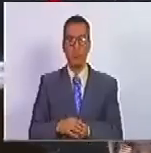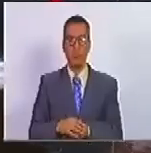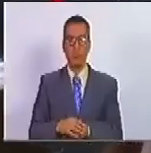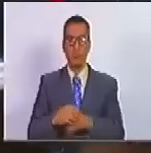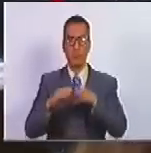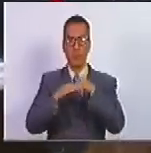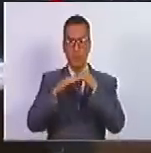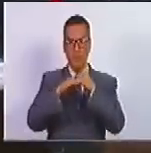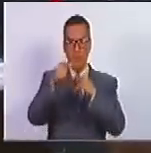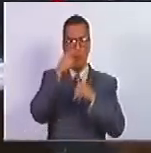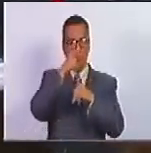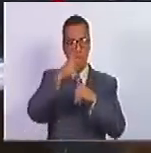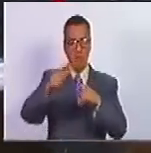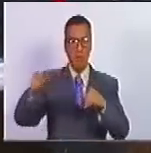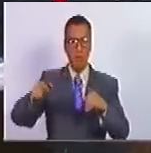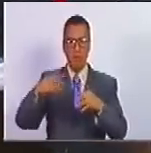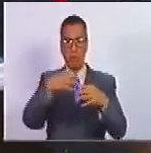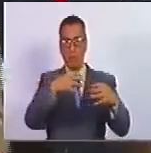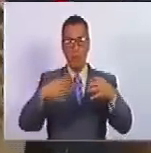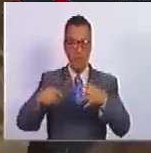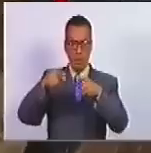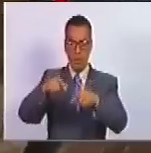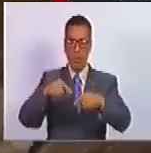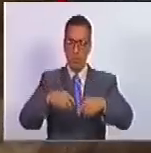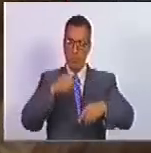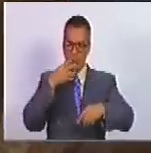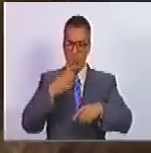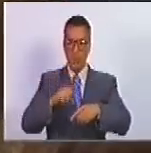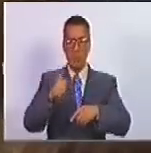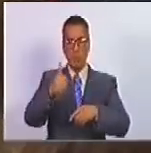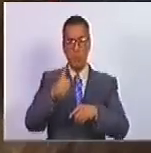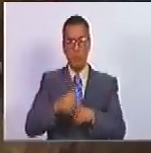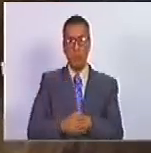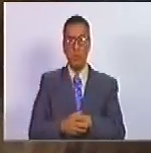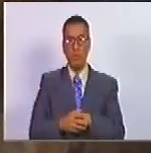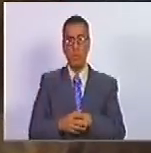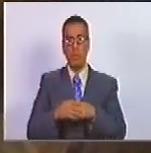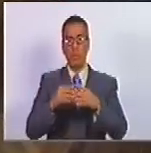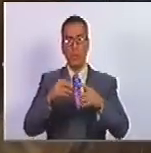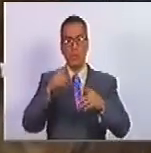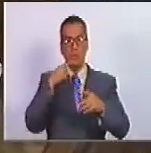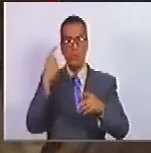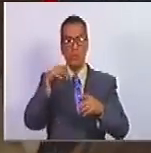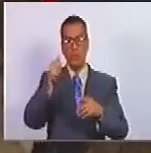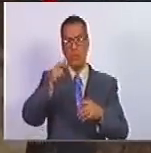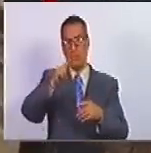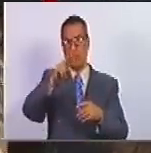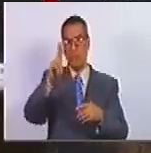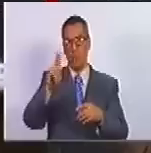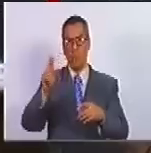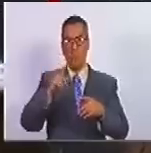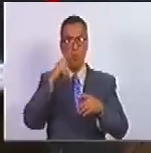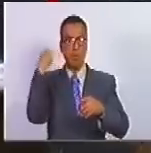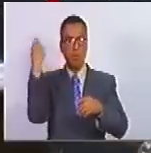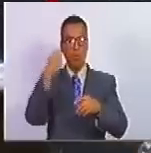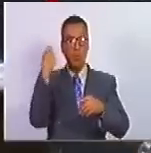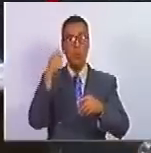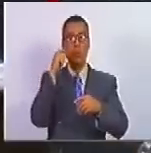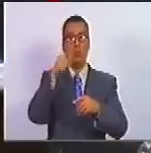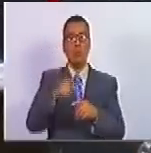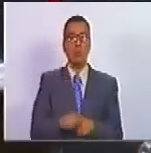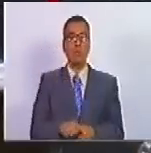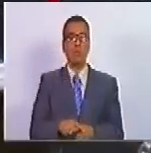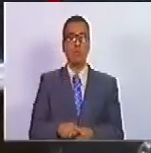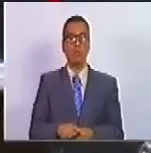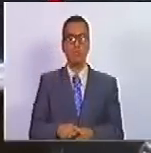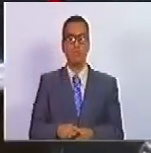para ese pueblo de guerreros y guerreras, para ese pueblo de centauras y centauras como es el estado Apure, en